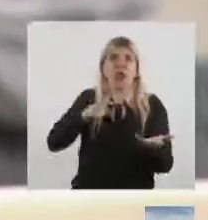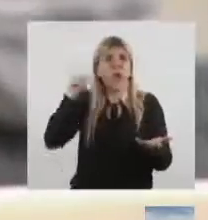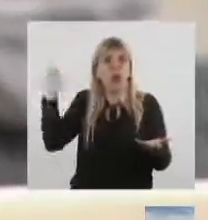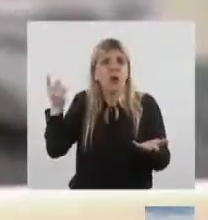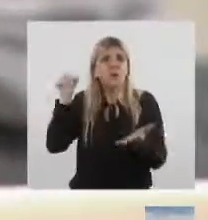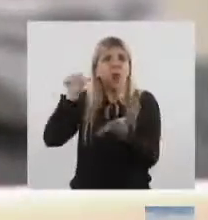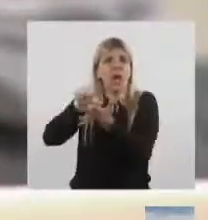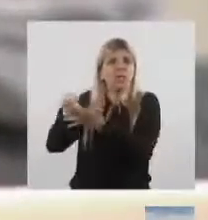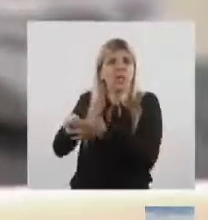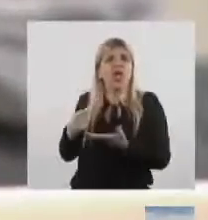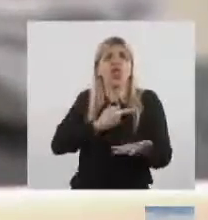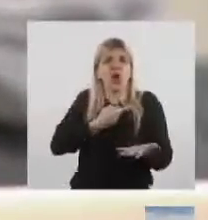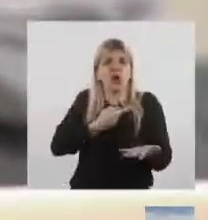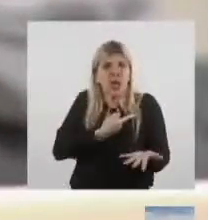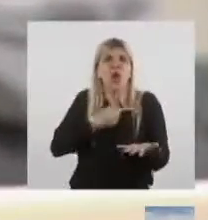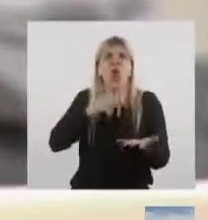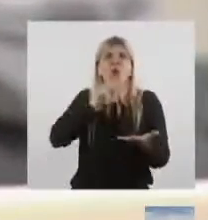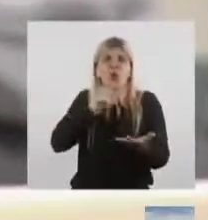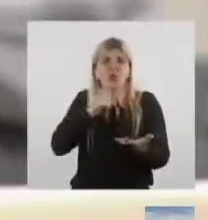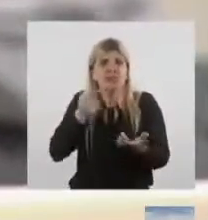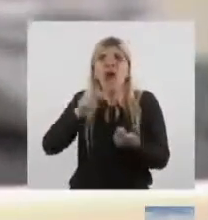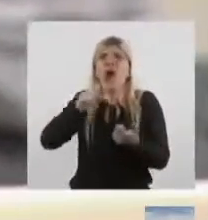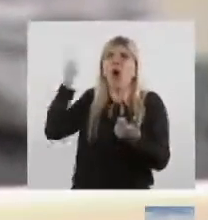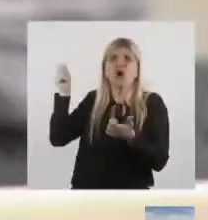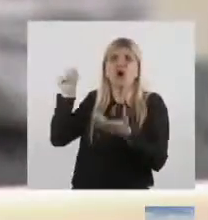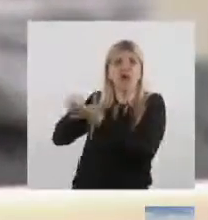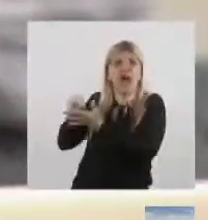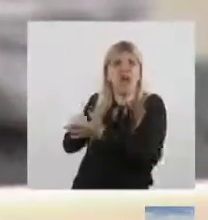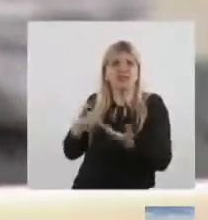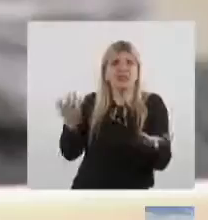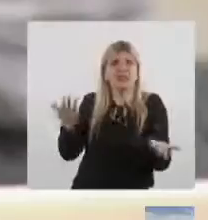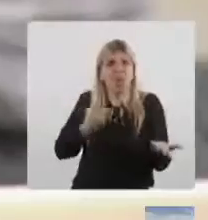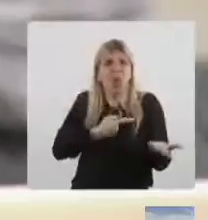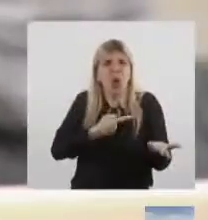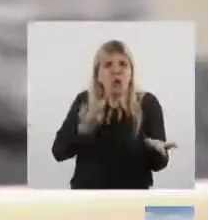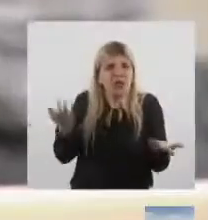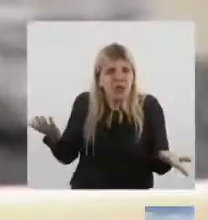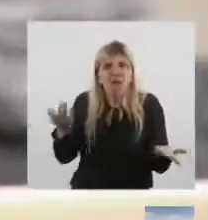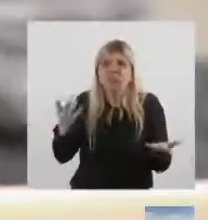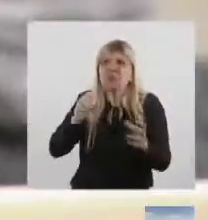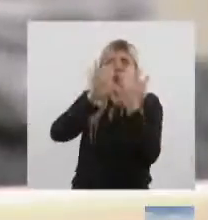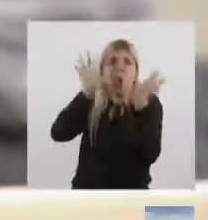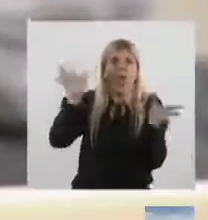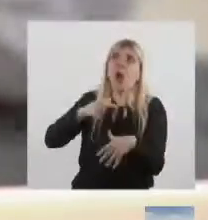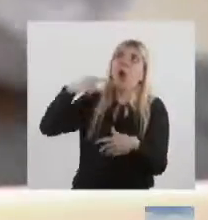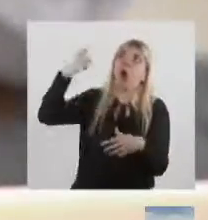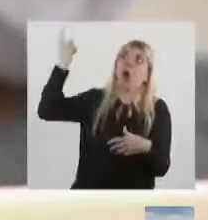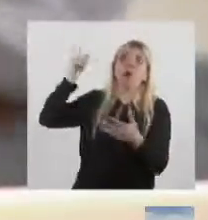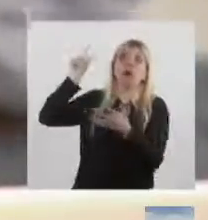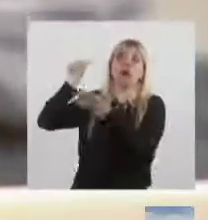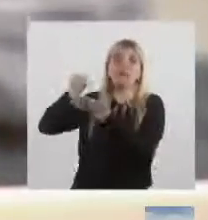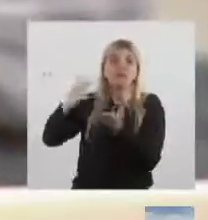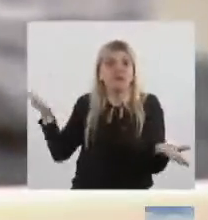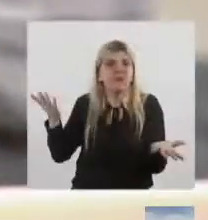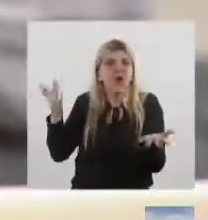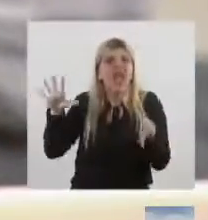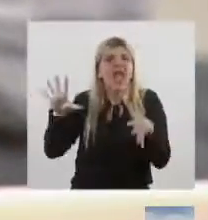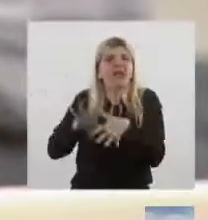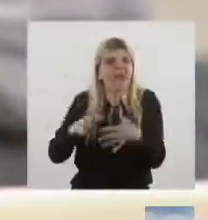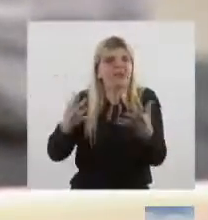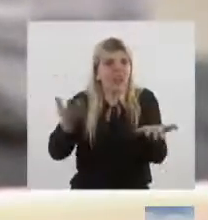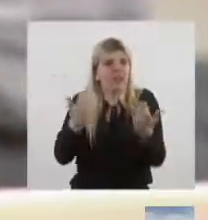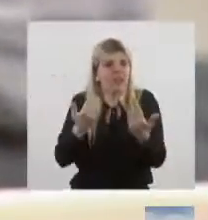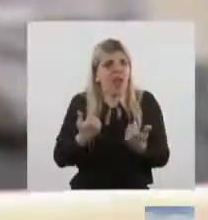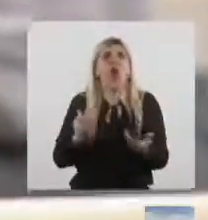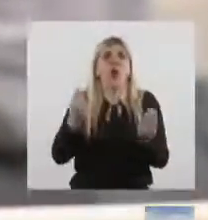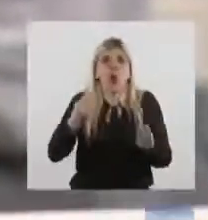países m no queda claro exactamente cuál es el lugar de